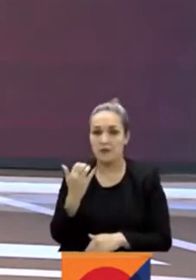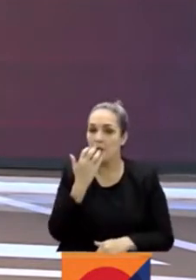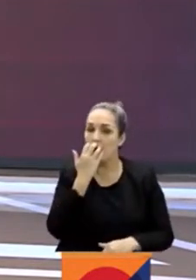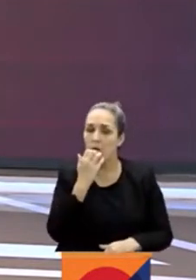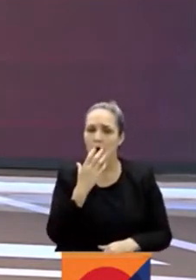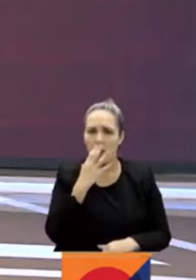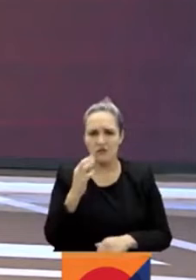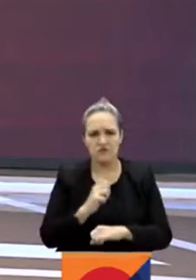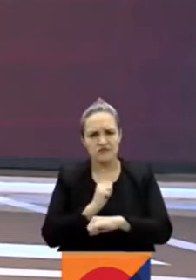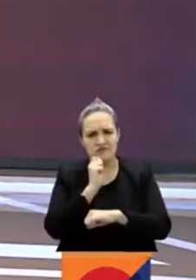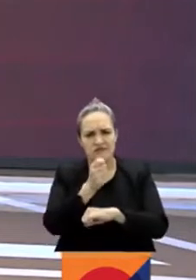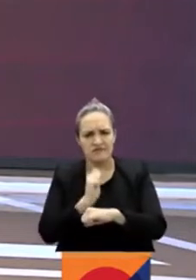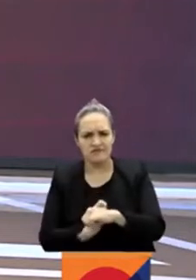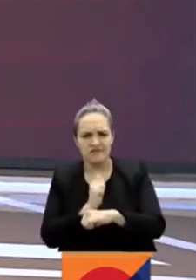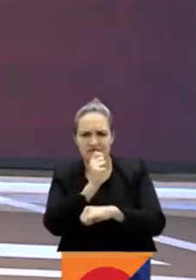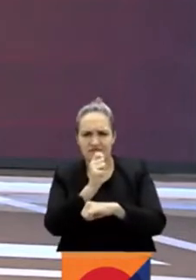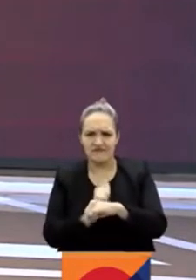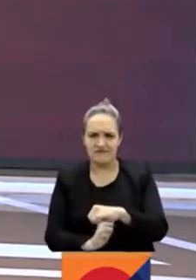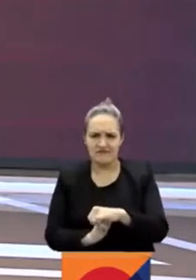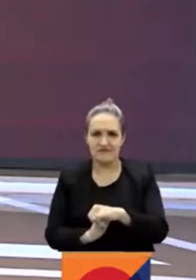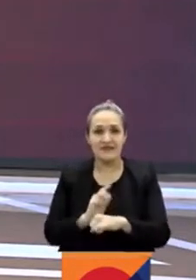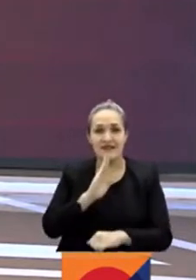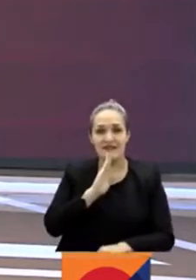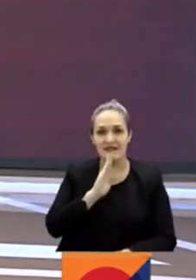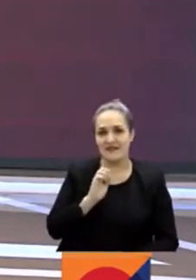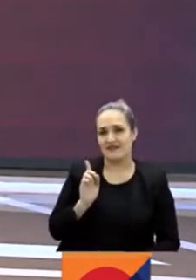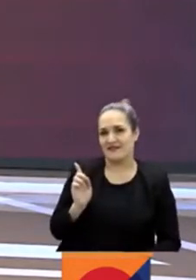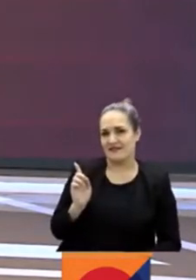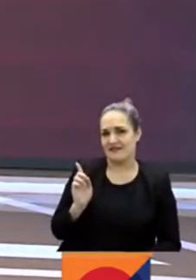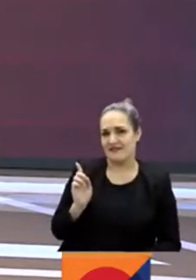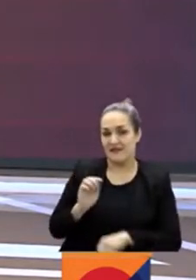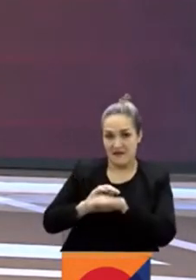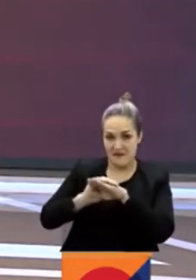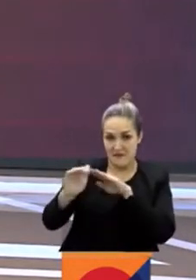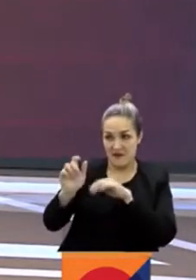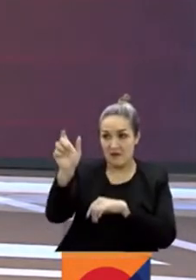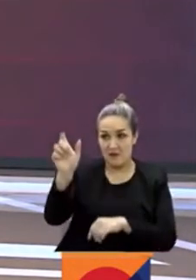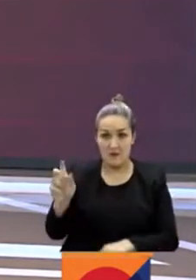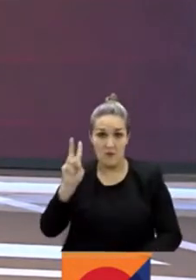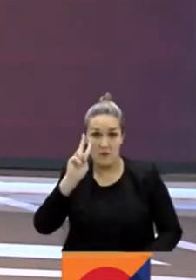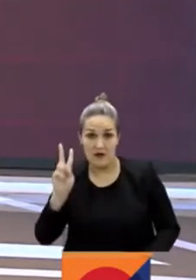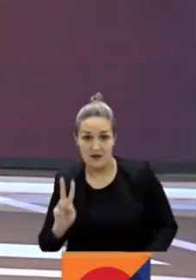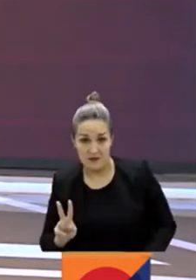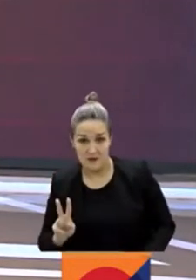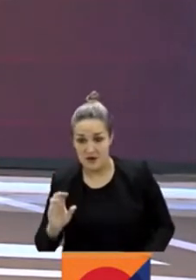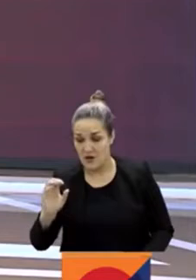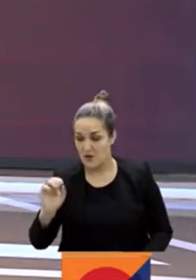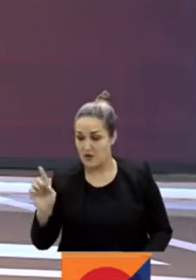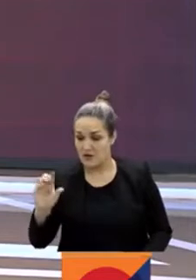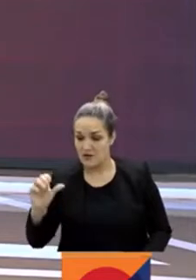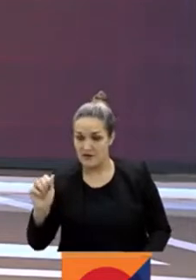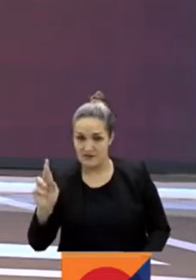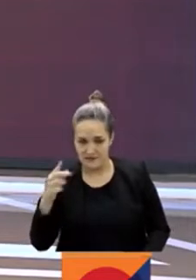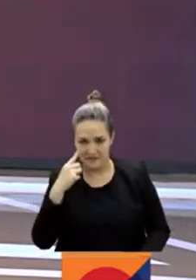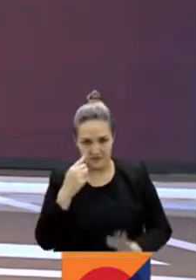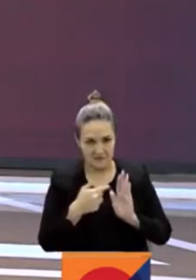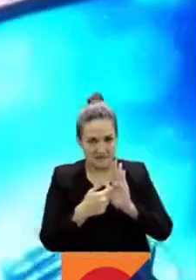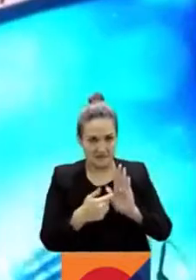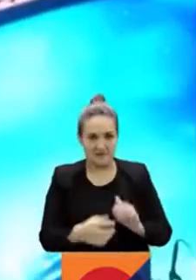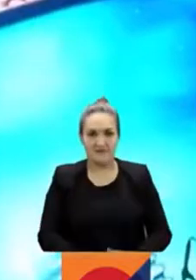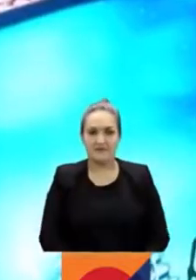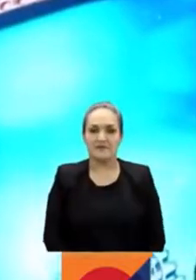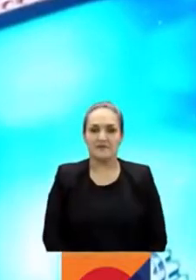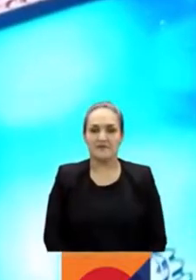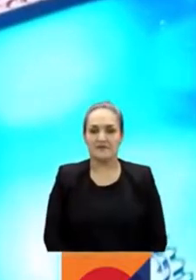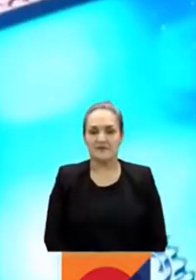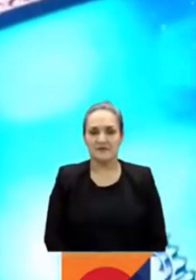en su laberinto. Nos tiene un invitado de lujo, se trata del salsero venezolano Oscar de León, no se lo pueden perder.